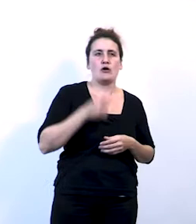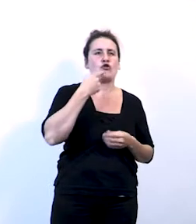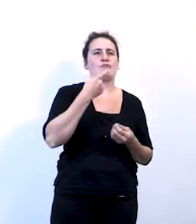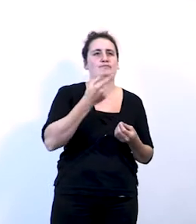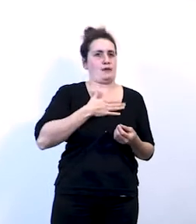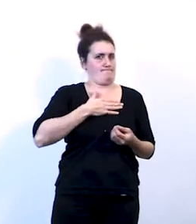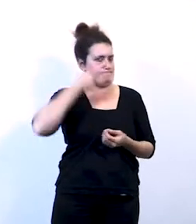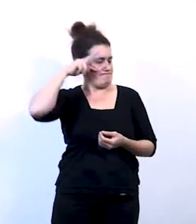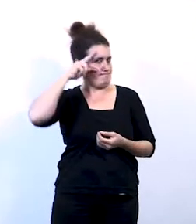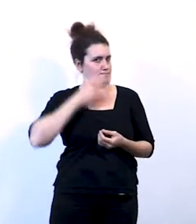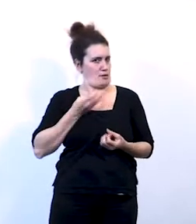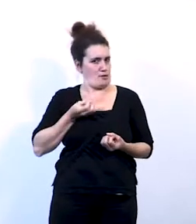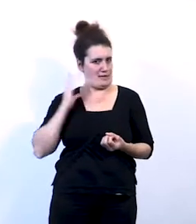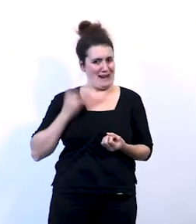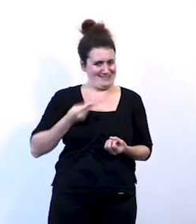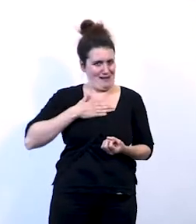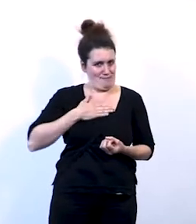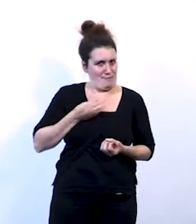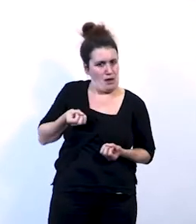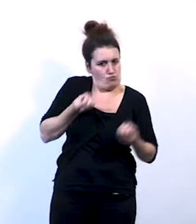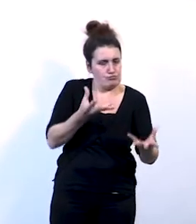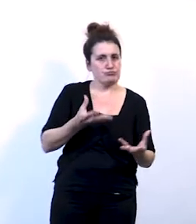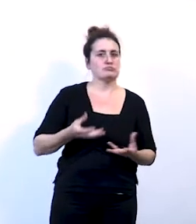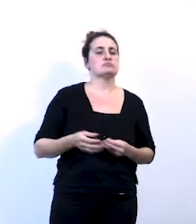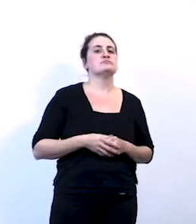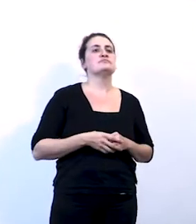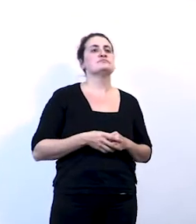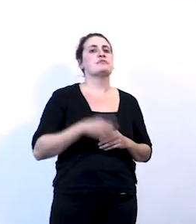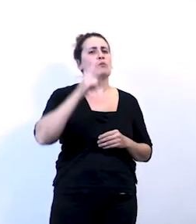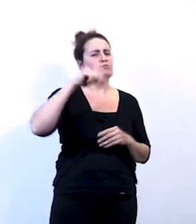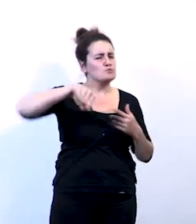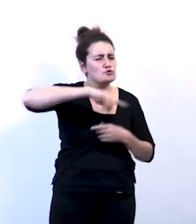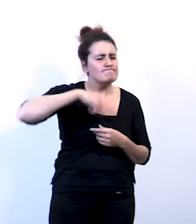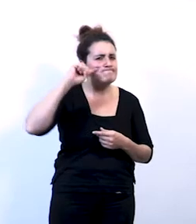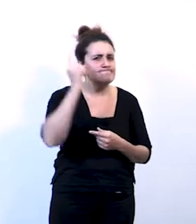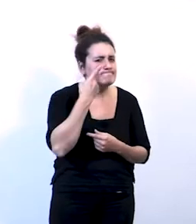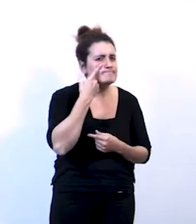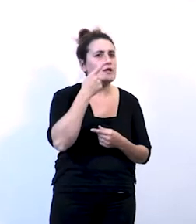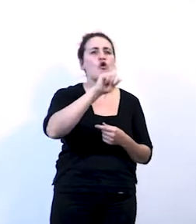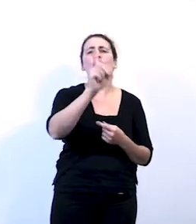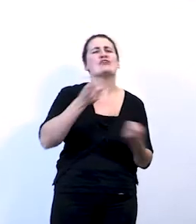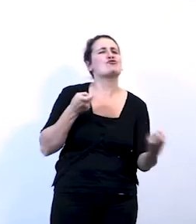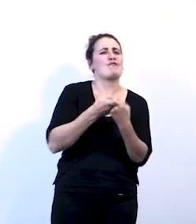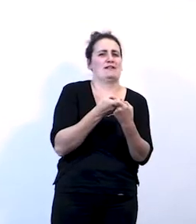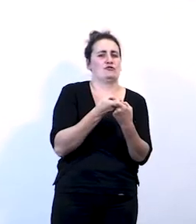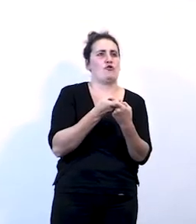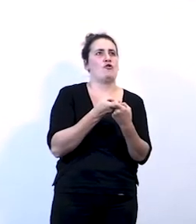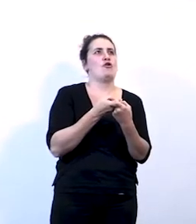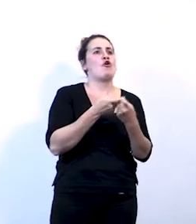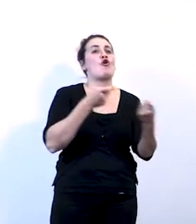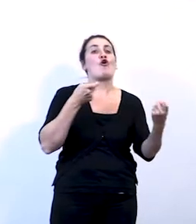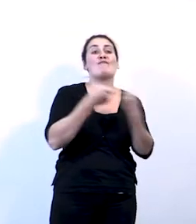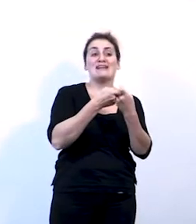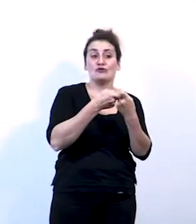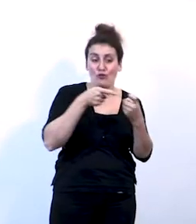mi cuento palestino. Tenemos que darnos cuenta que no es un conflicto, es el